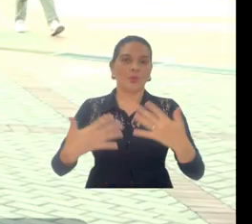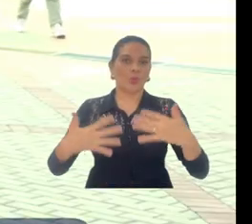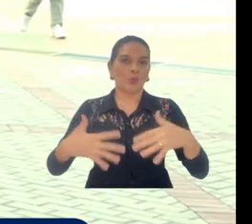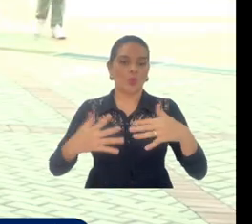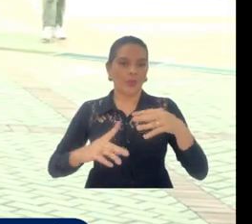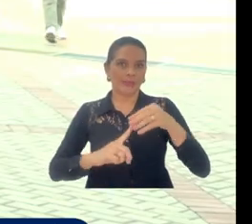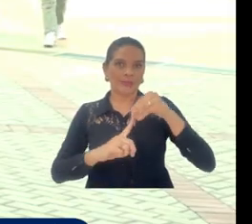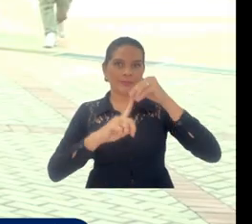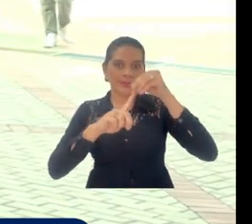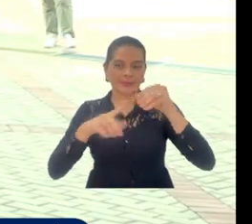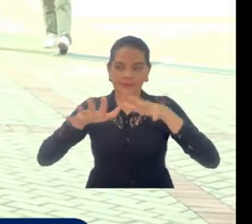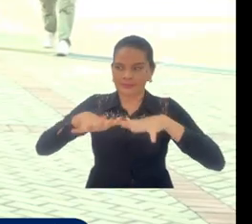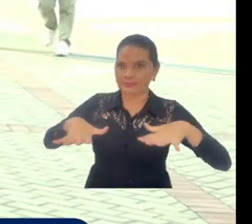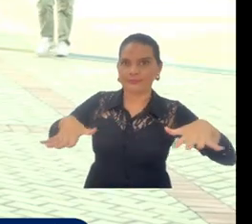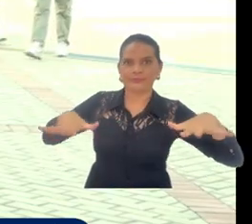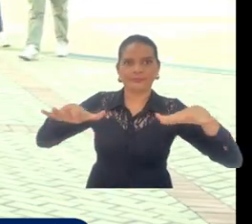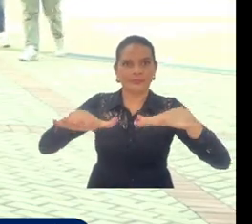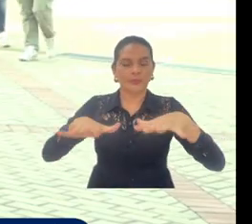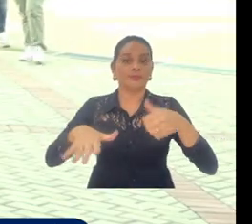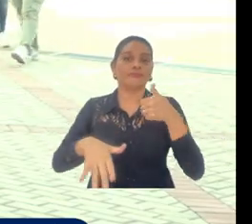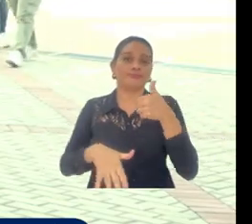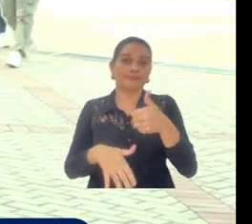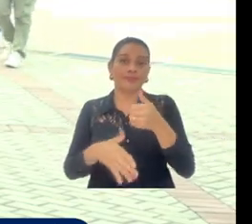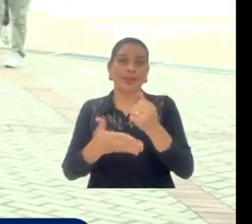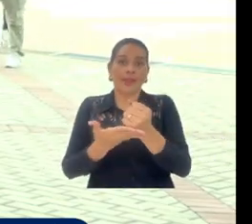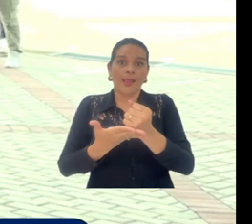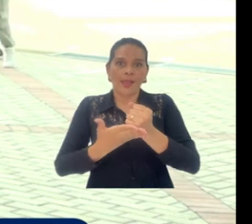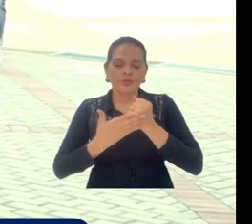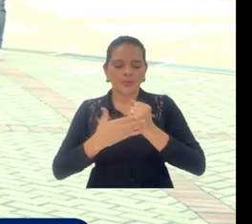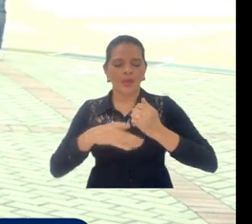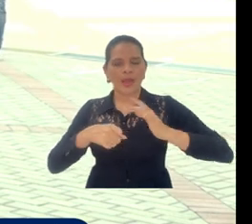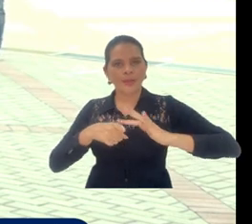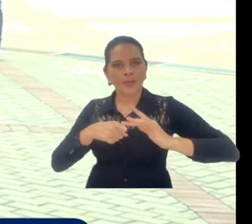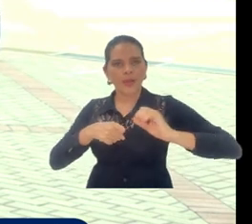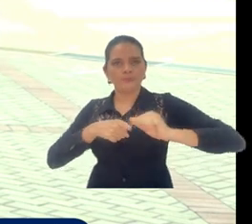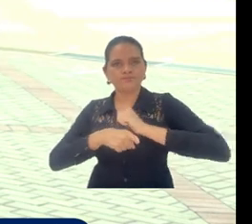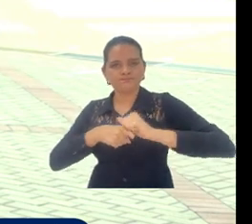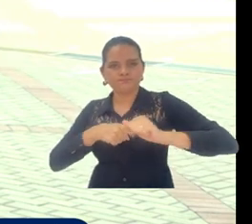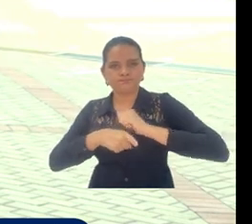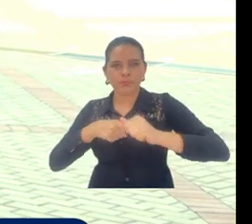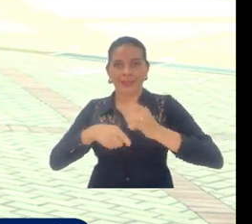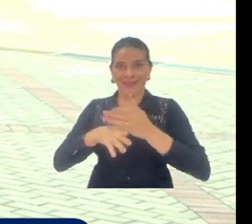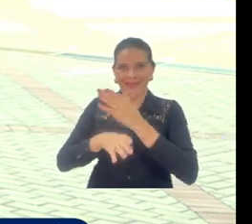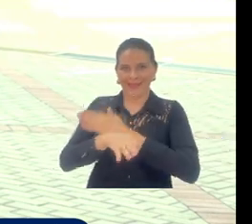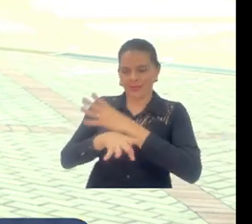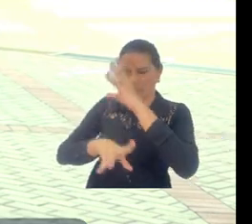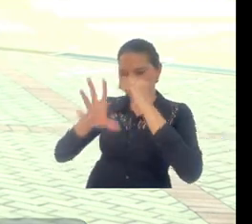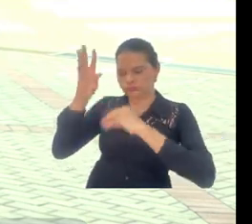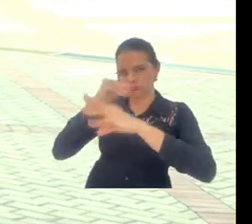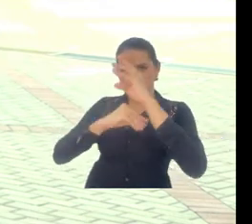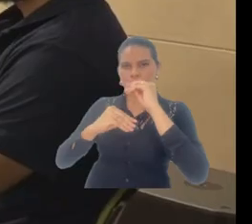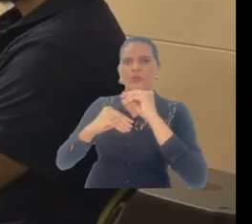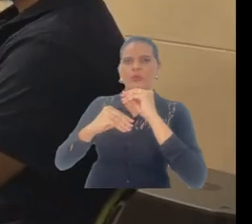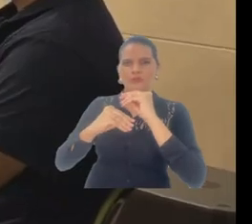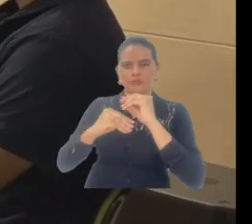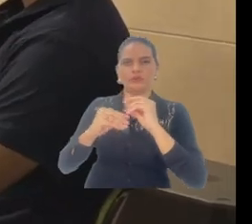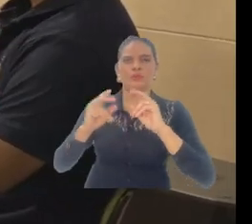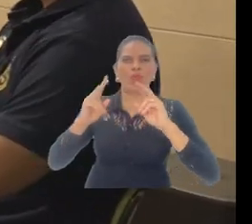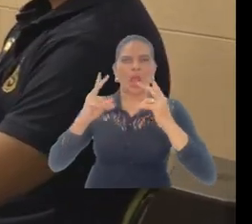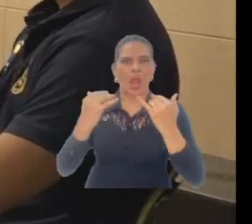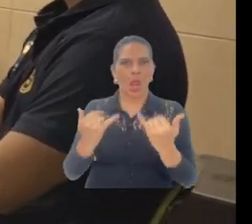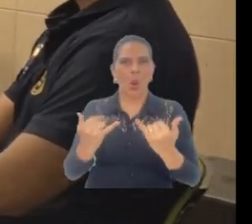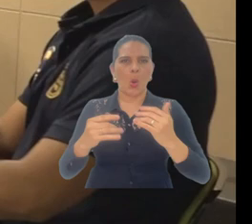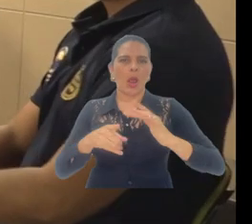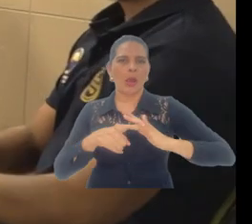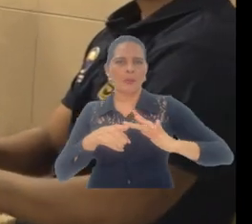Es un privilegio contar con este espacio porque nos permite poner en práctica todos esos conocimientos que hemos adquirido. Al tener